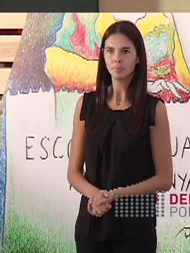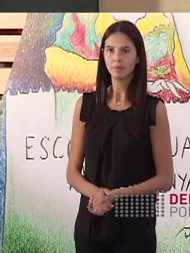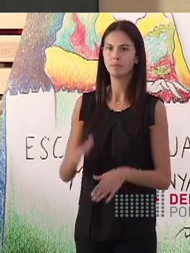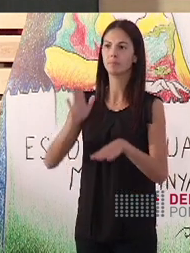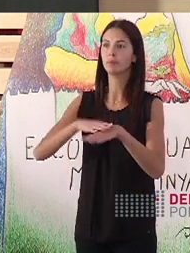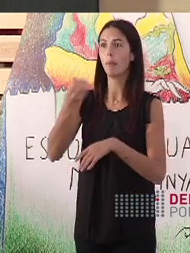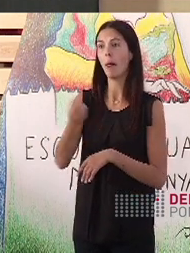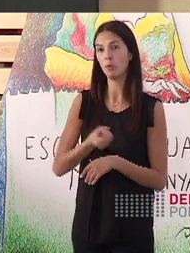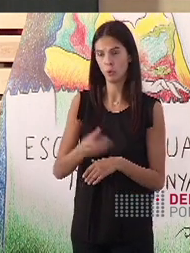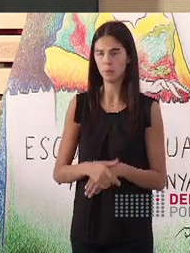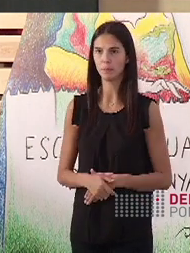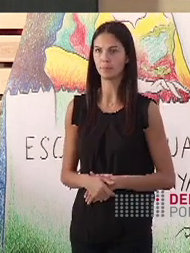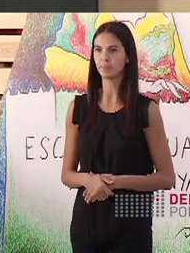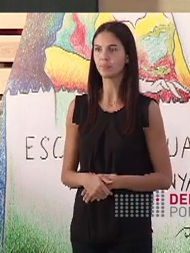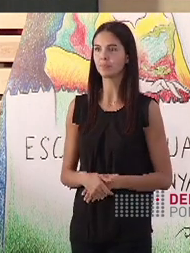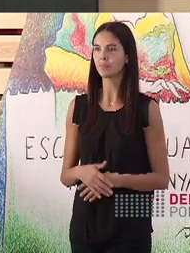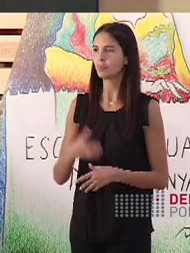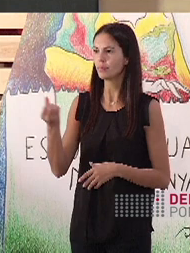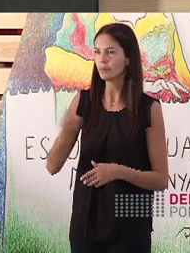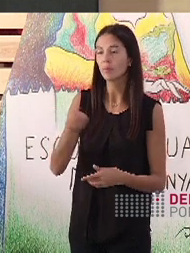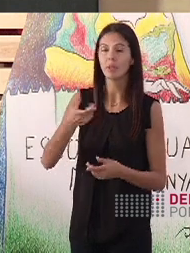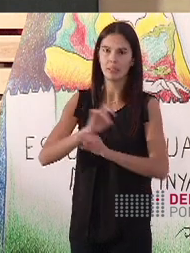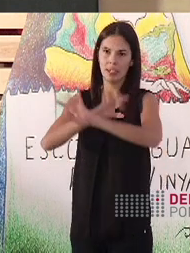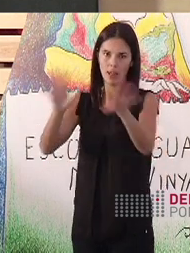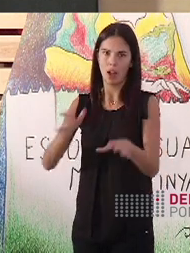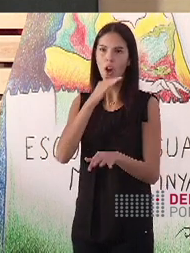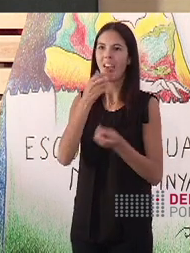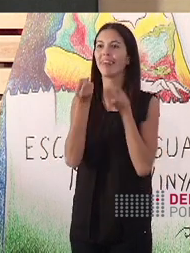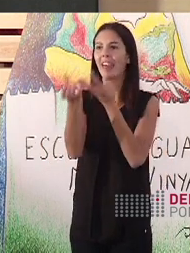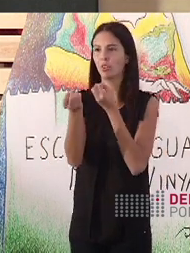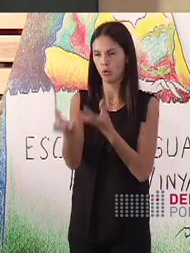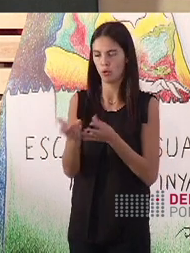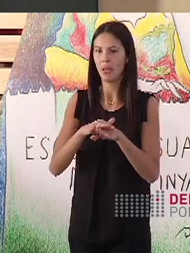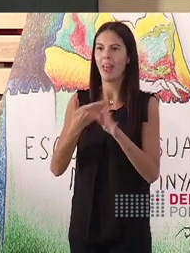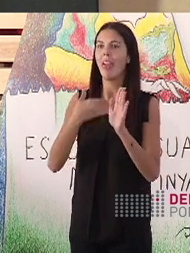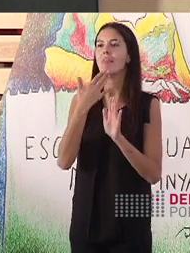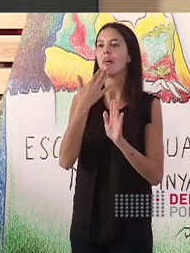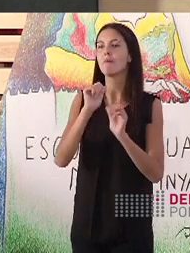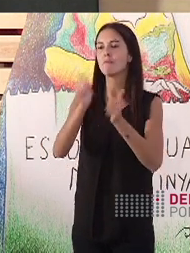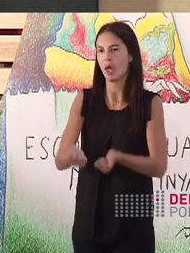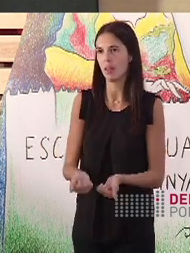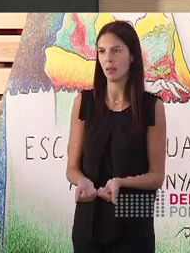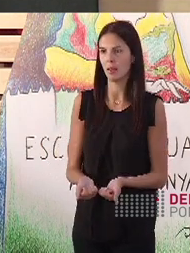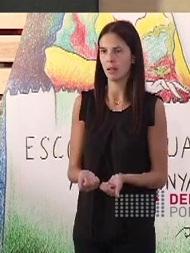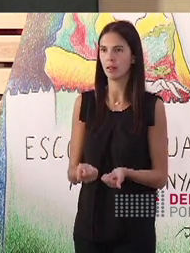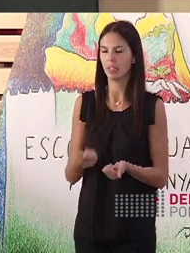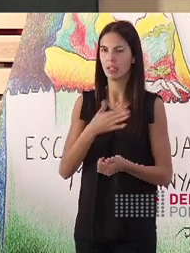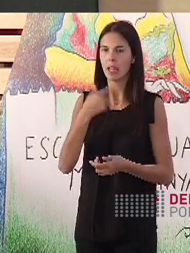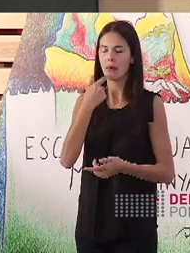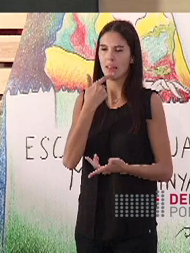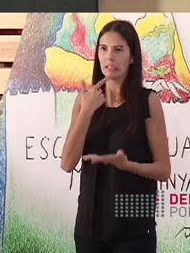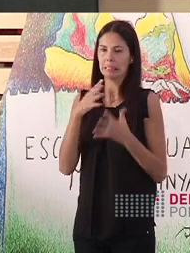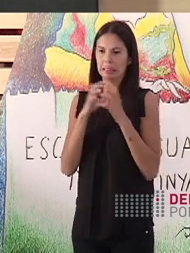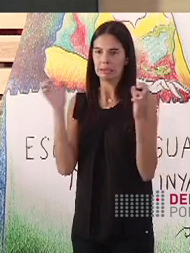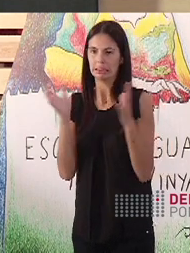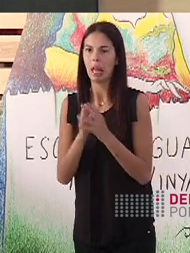¿Para masturbarse? Para masturbarse. Y ahora vamos a ver los datos desde qué edades. Para masturbarse, es decir, para construir su deseo,